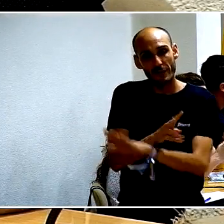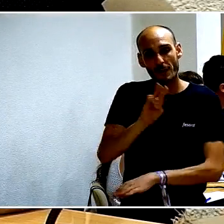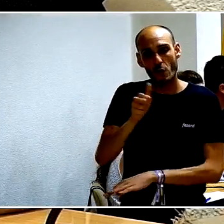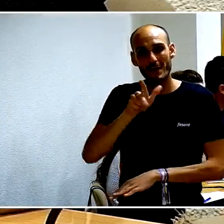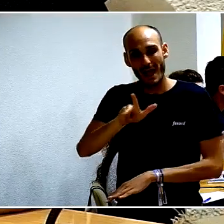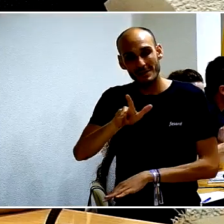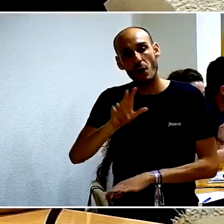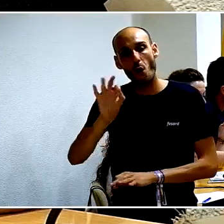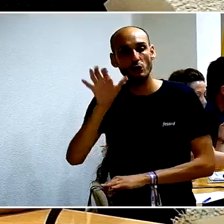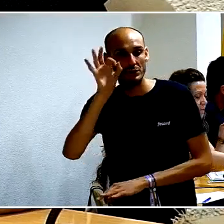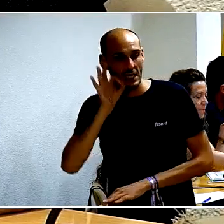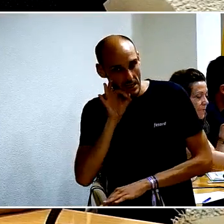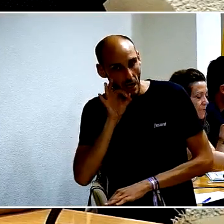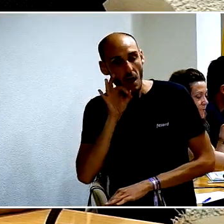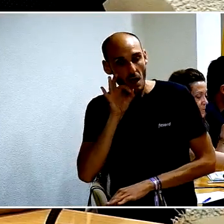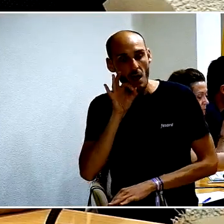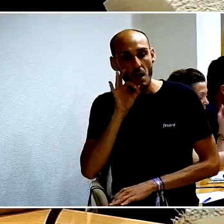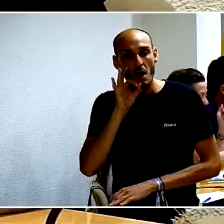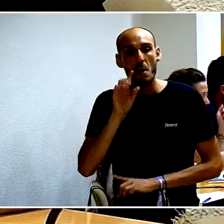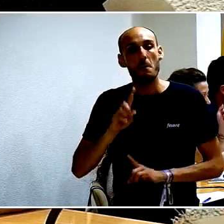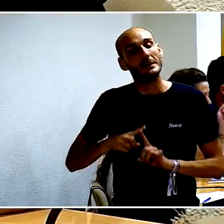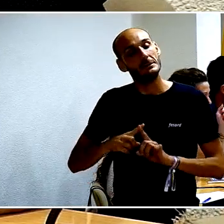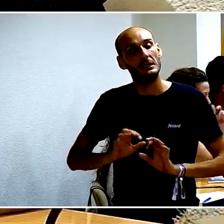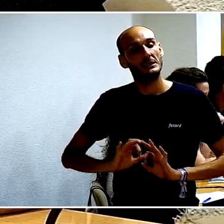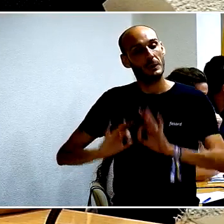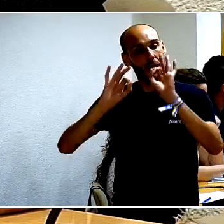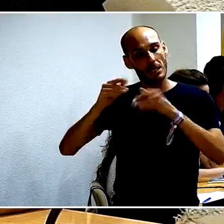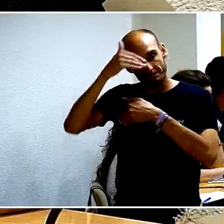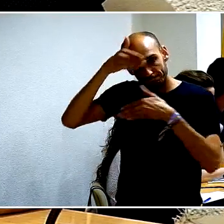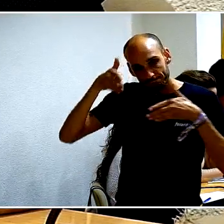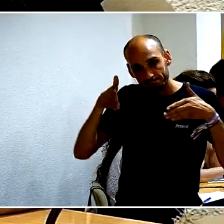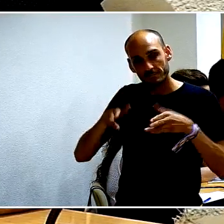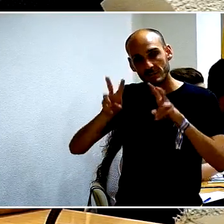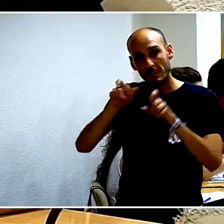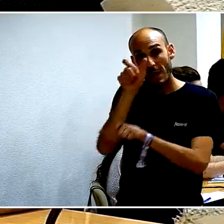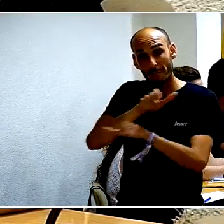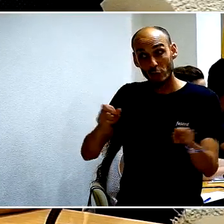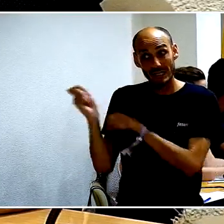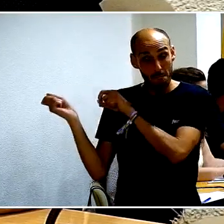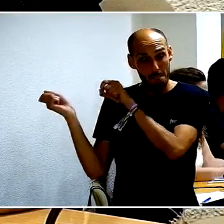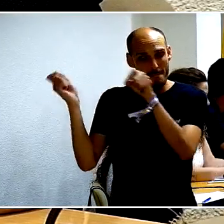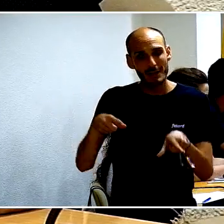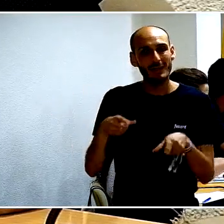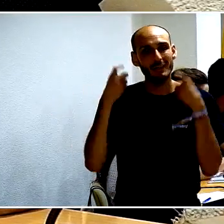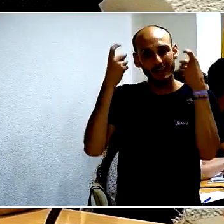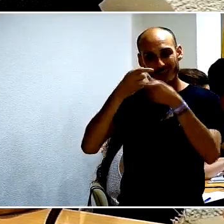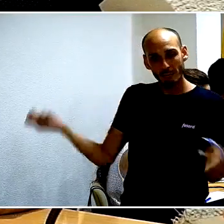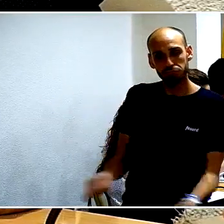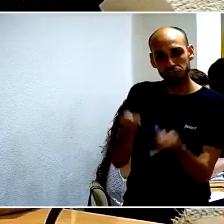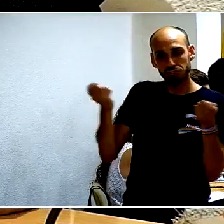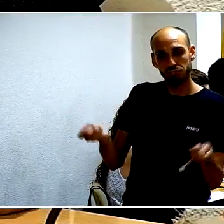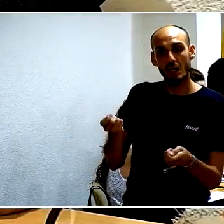VIH-SIDA, y poner especial cuidado, atención, en la situación de las personas migrantes, haciendo campañas de prevención y